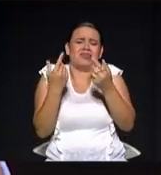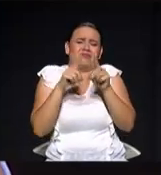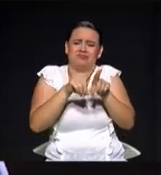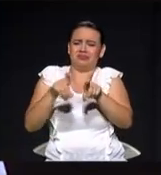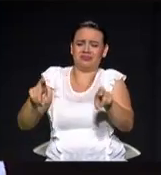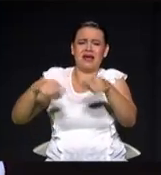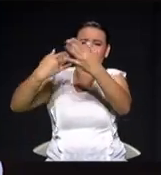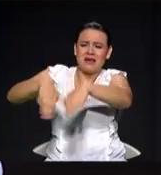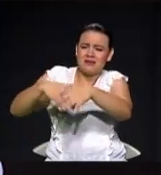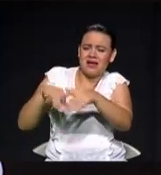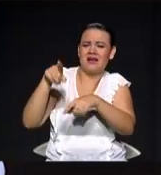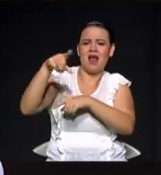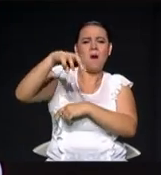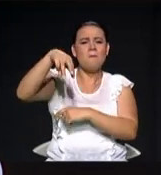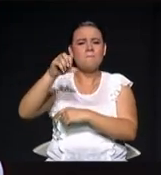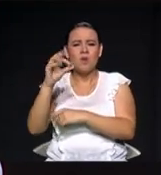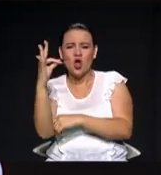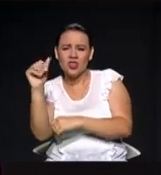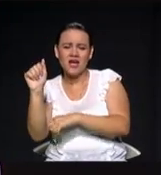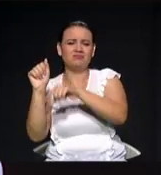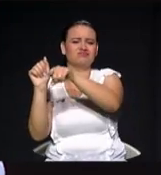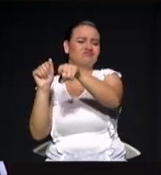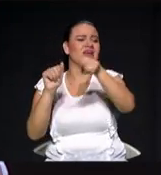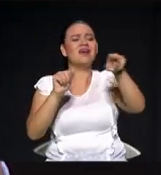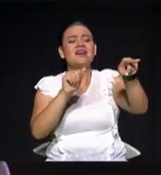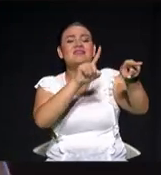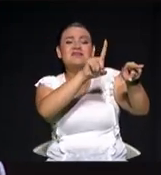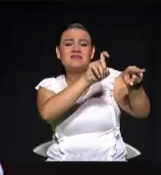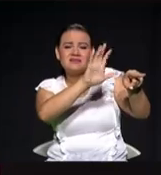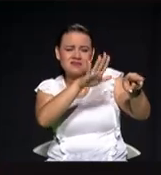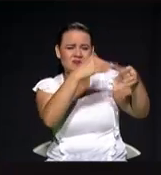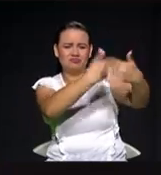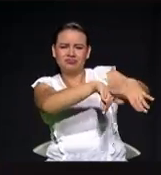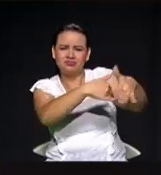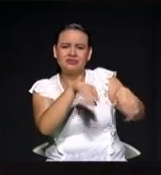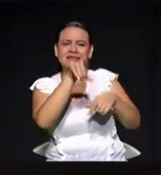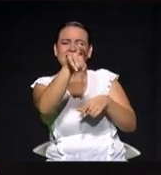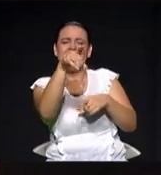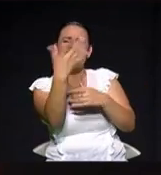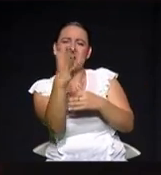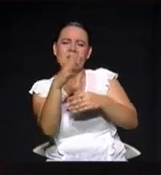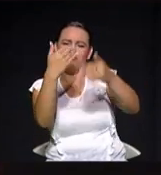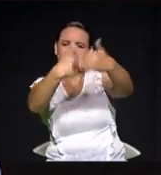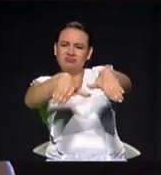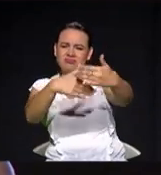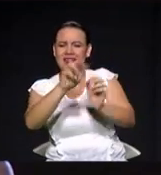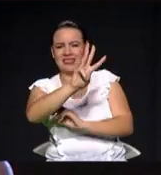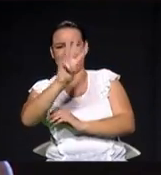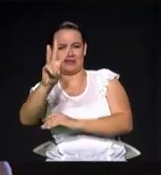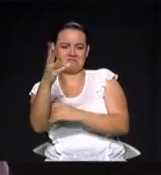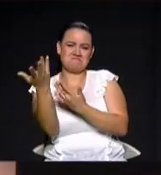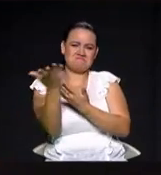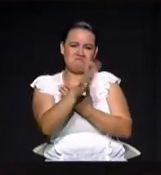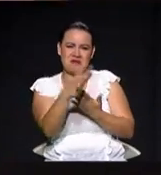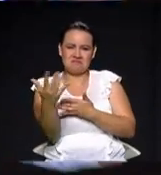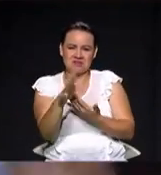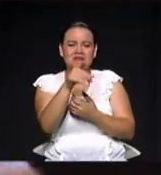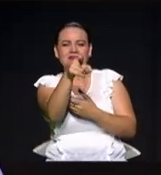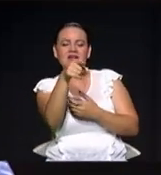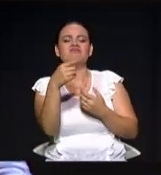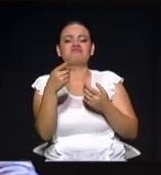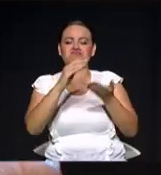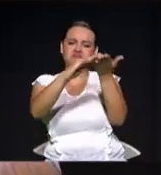ecuatoriano en la 65 con la iguana y una solución vial en la 33 entre san diego y el río para poder